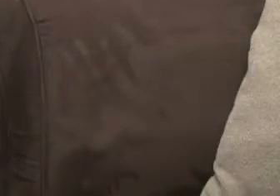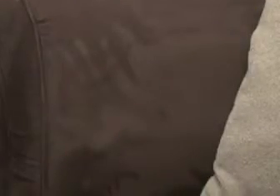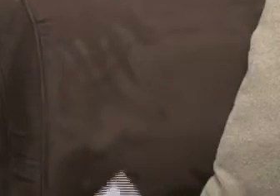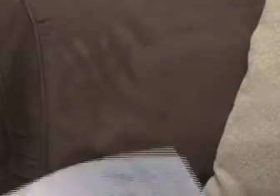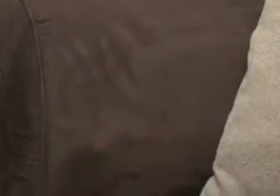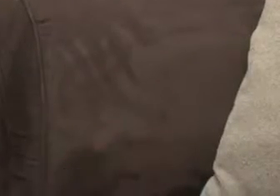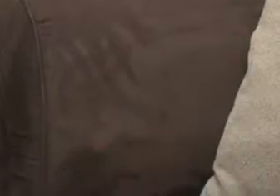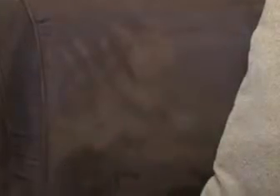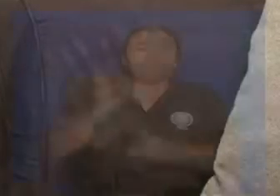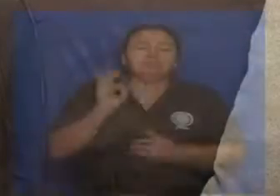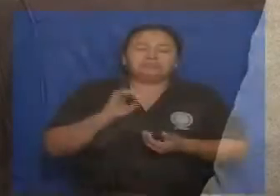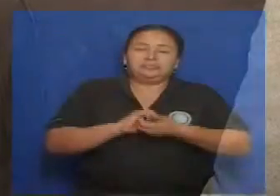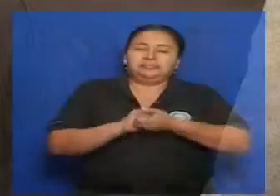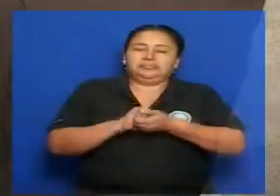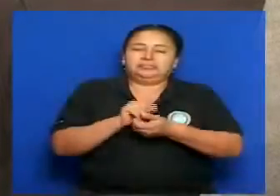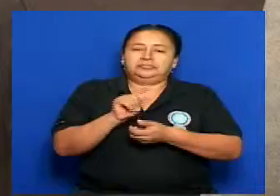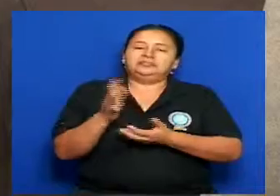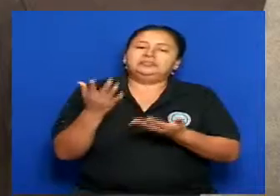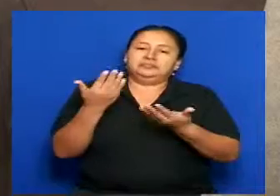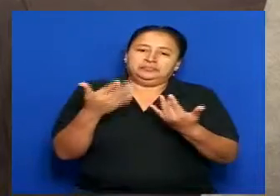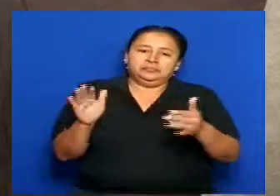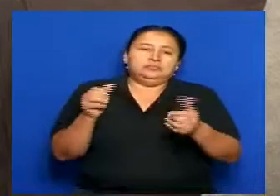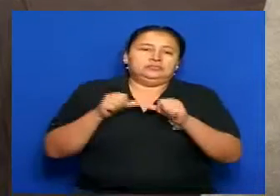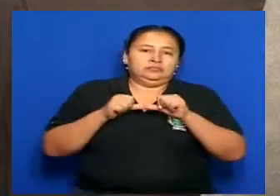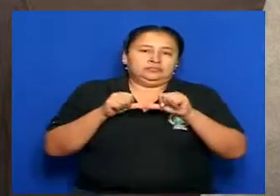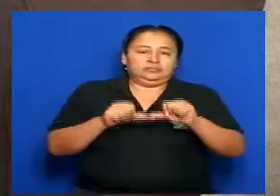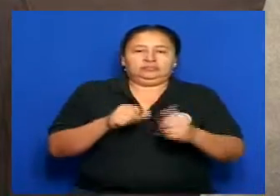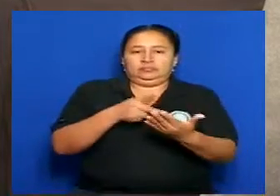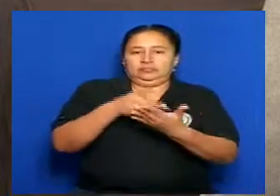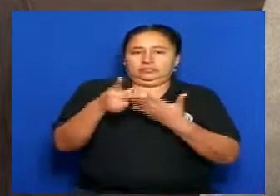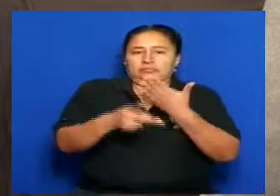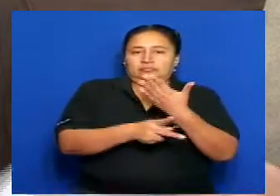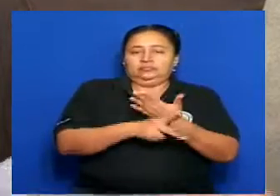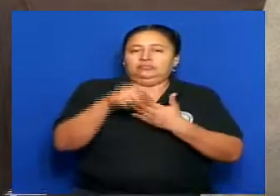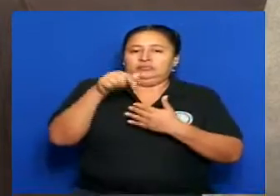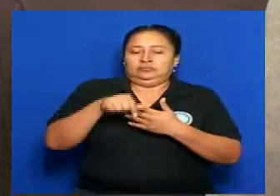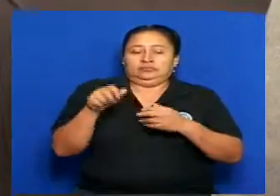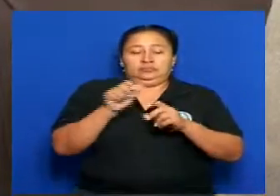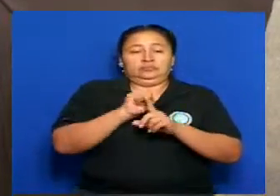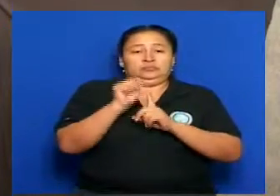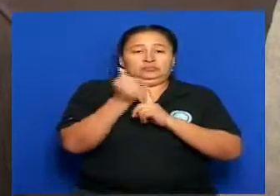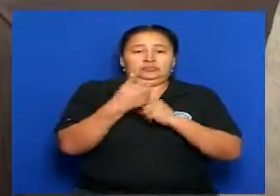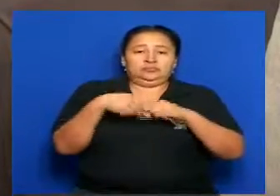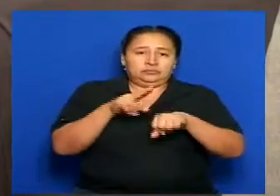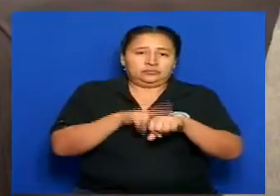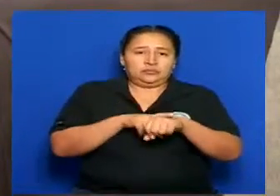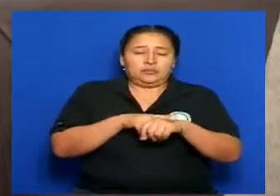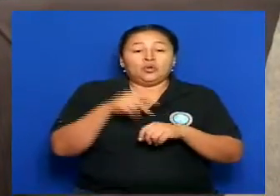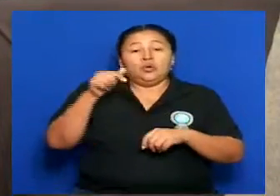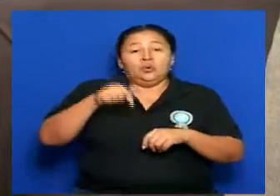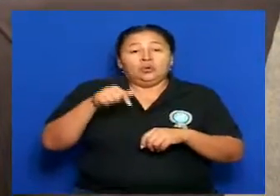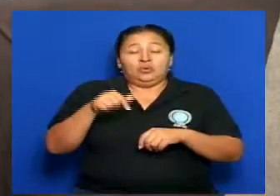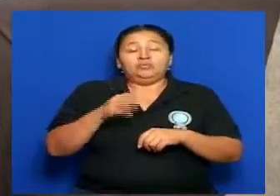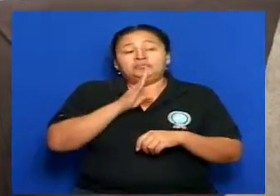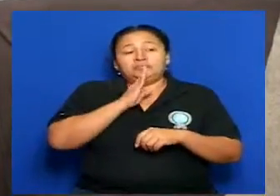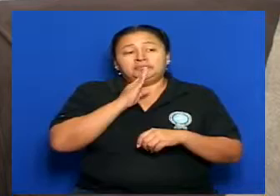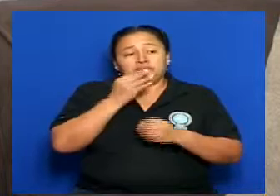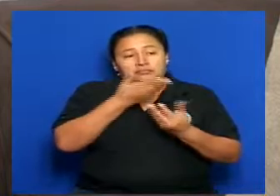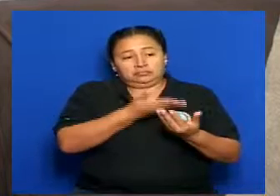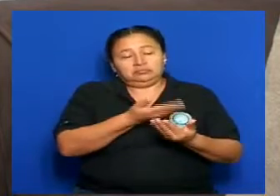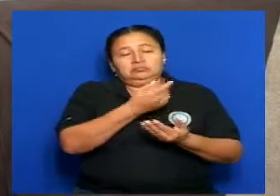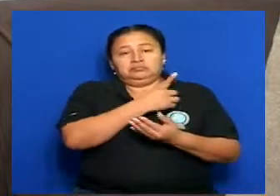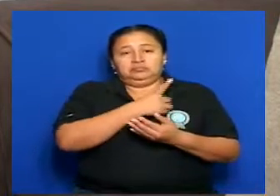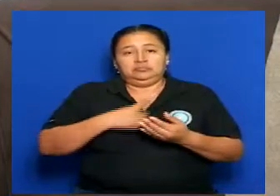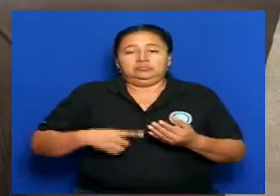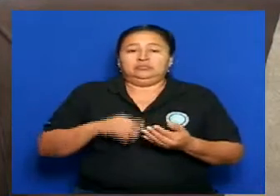bien amigos televidentes estamos de regreso aquí en el programa desde el parlamento el día de hoy estamos conversando con el